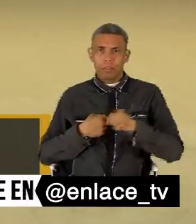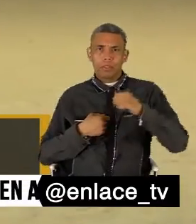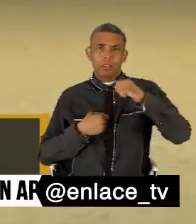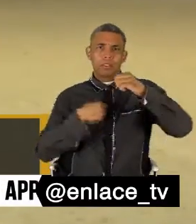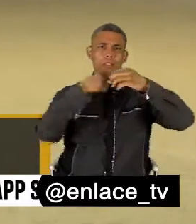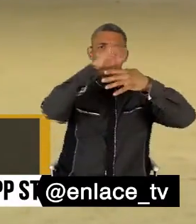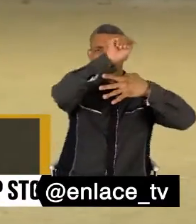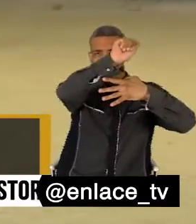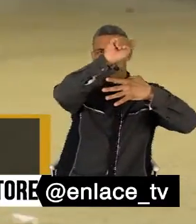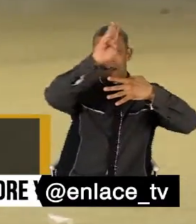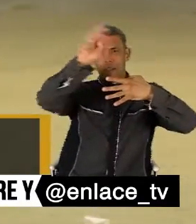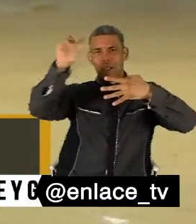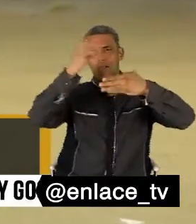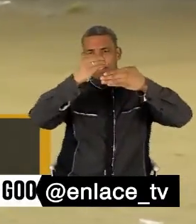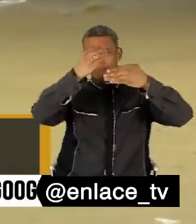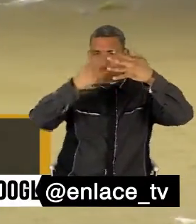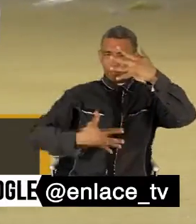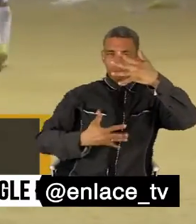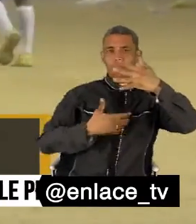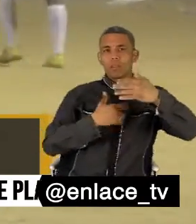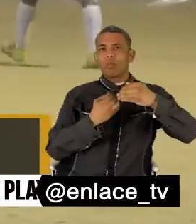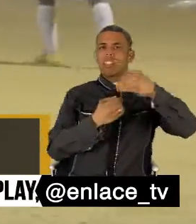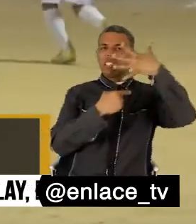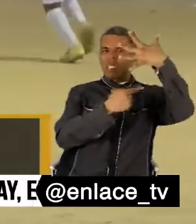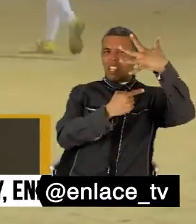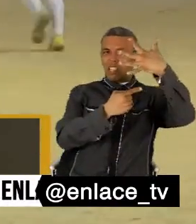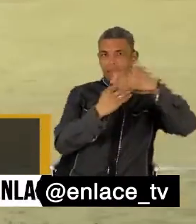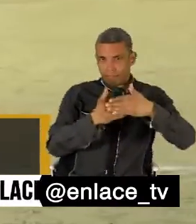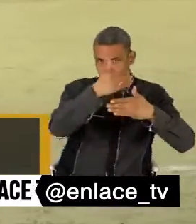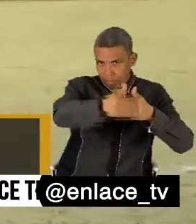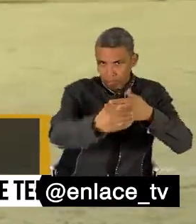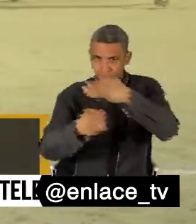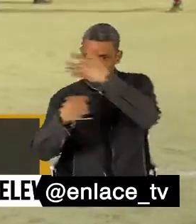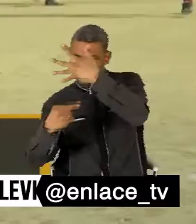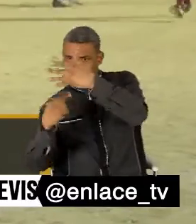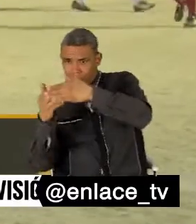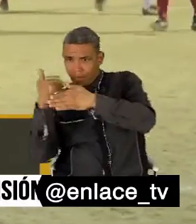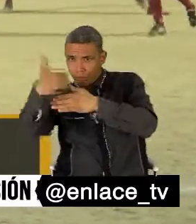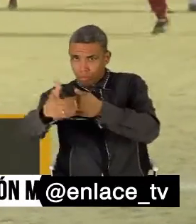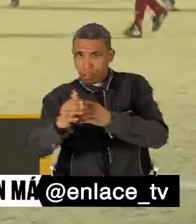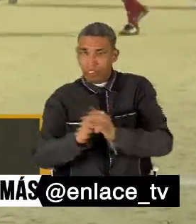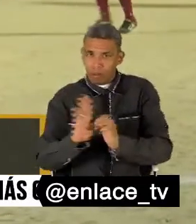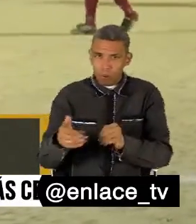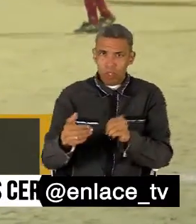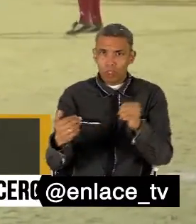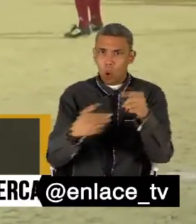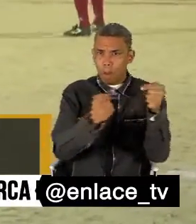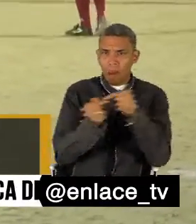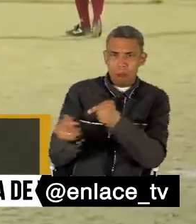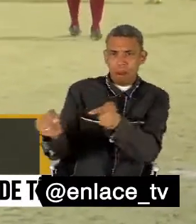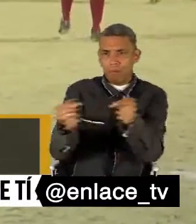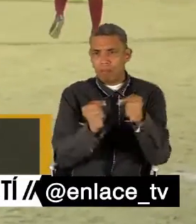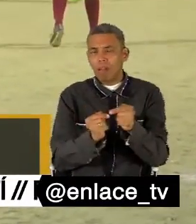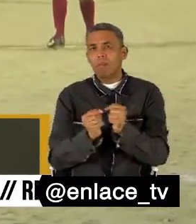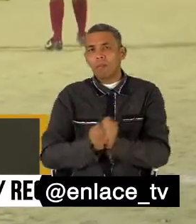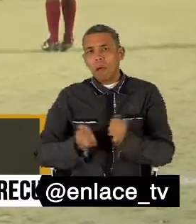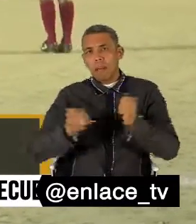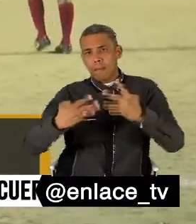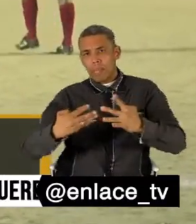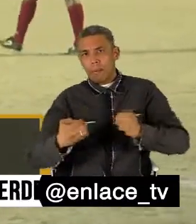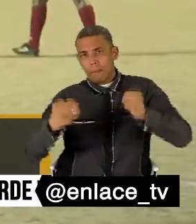luego jugar otra segunda ronda de eliminación, donde quedan los 3 y en un mejor perdedor para los 4 finaliza para jugar semifinal y la gran final. En un mes y